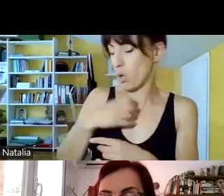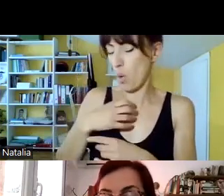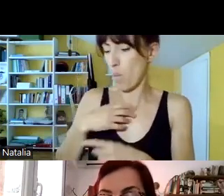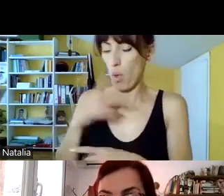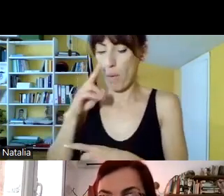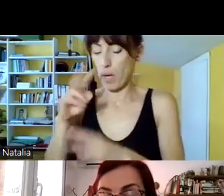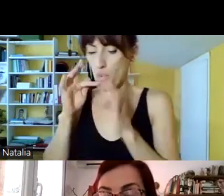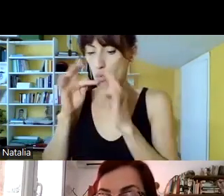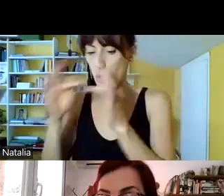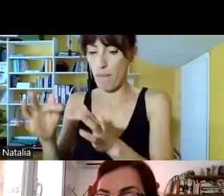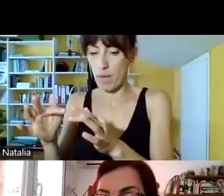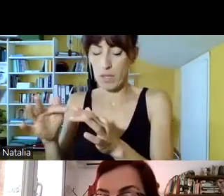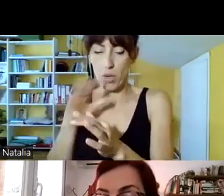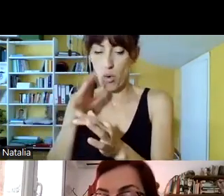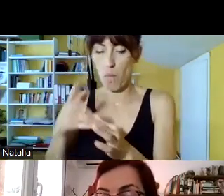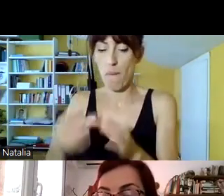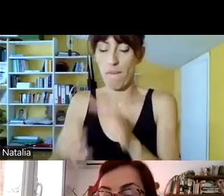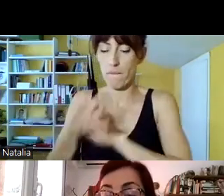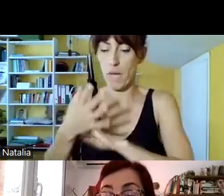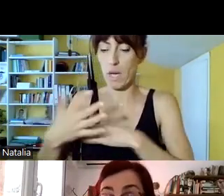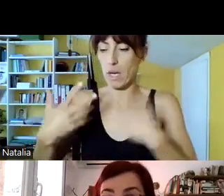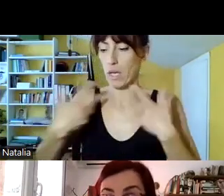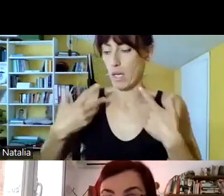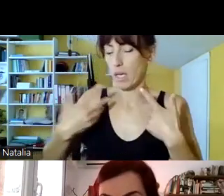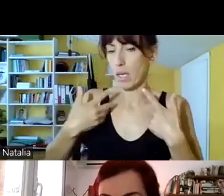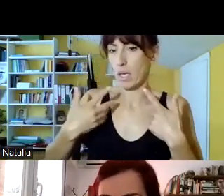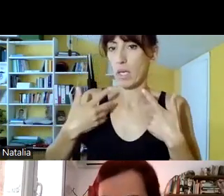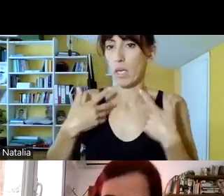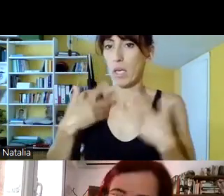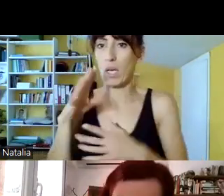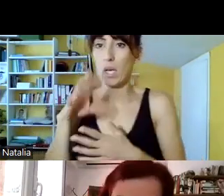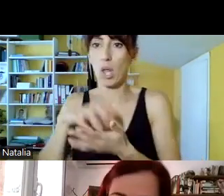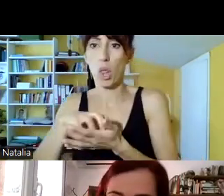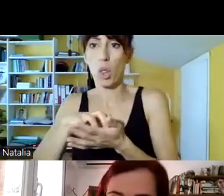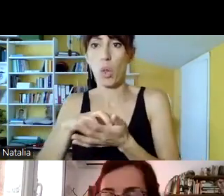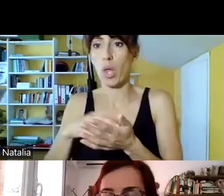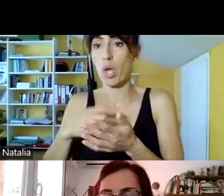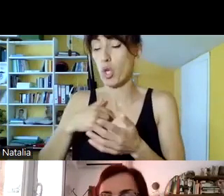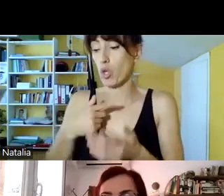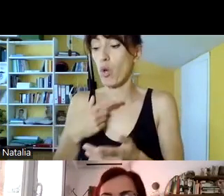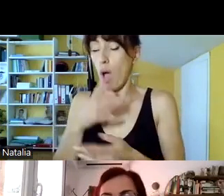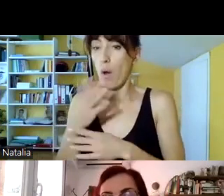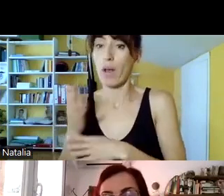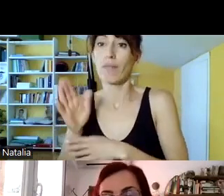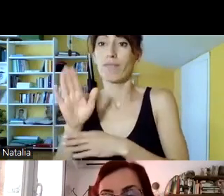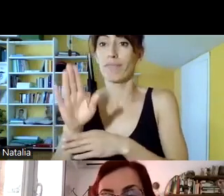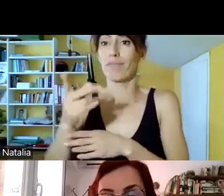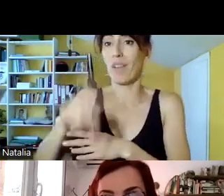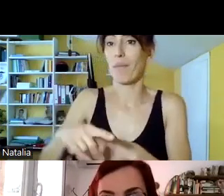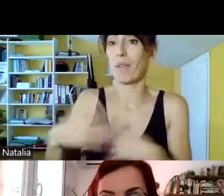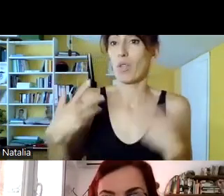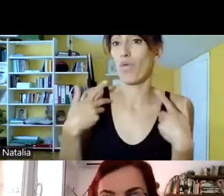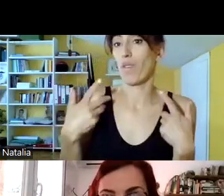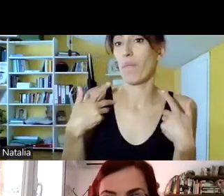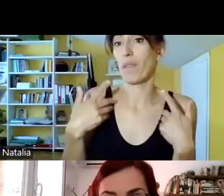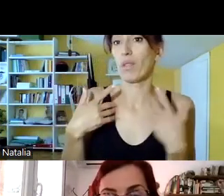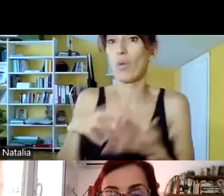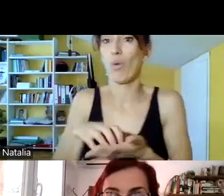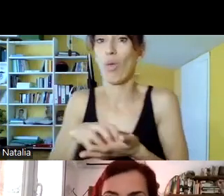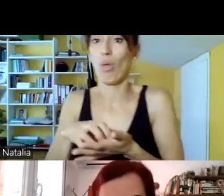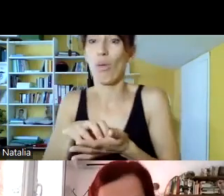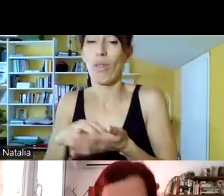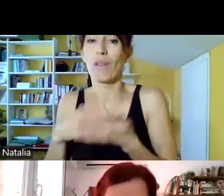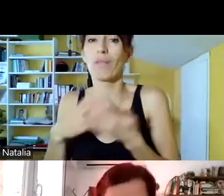¿no? Y como eso genera un sufrimiento y una incertidumbre, esto que yo os estoy planteando también genera, ¿no? Un sufrimiento y una incertidumbre. Entonces, en ese